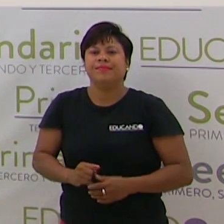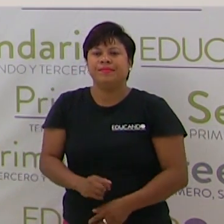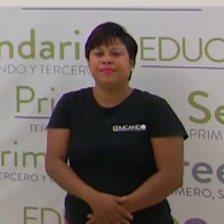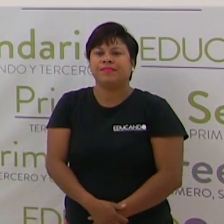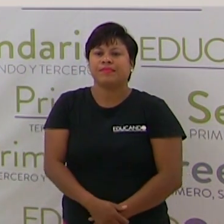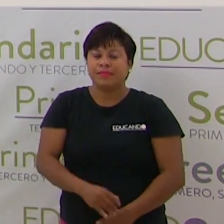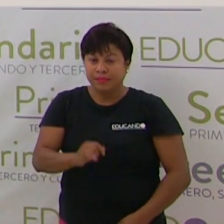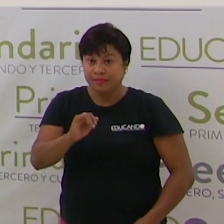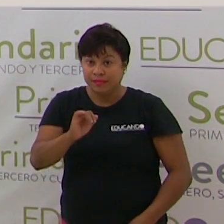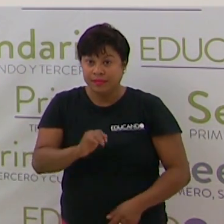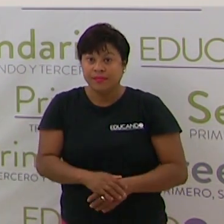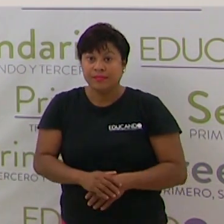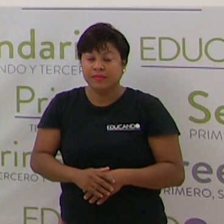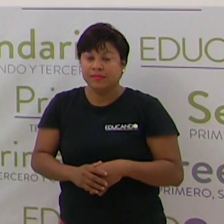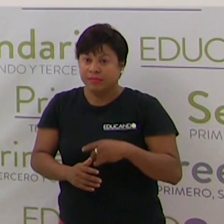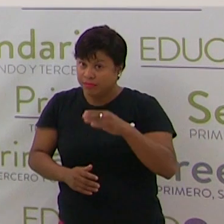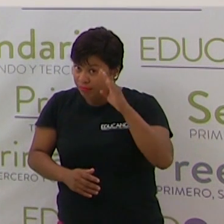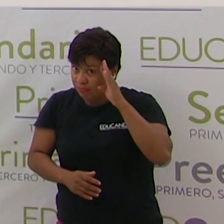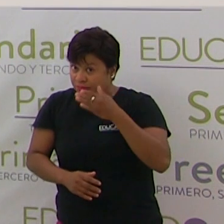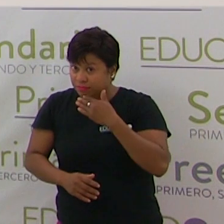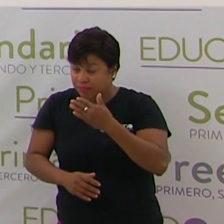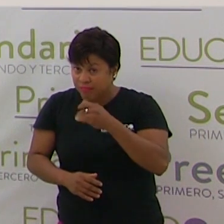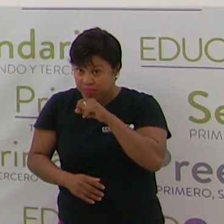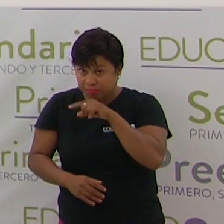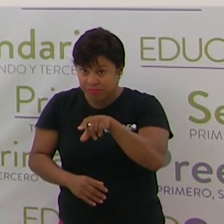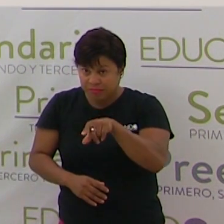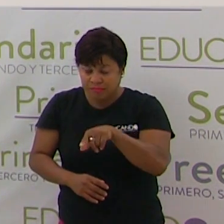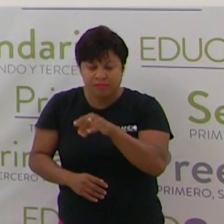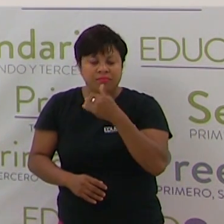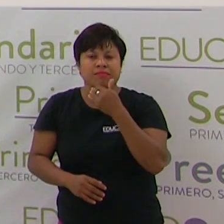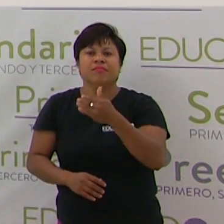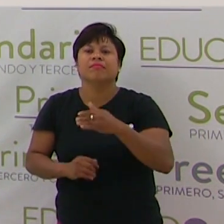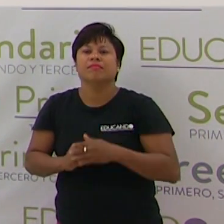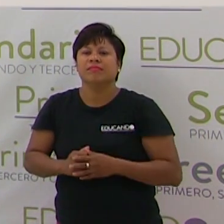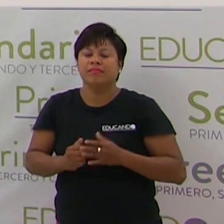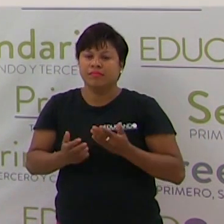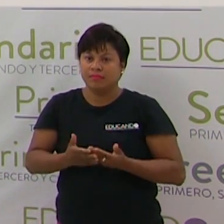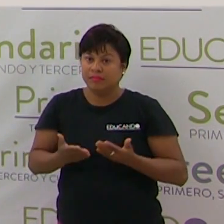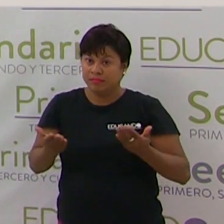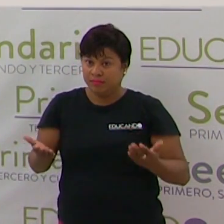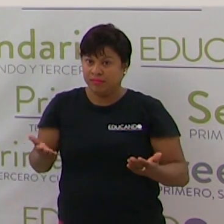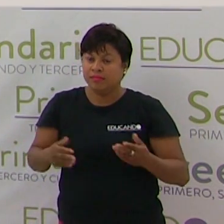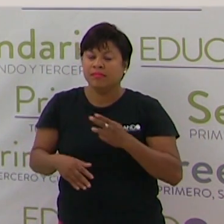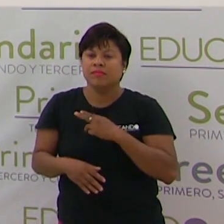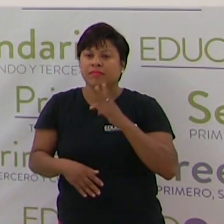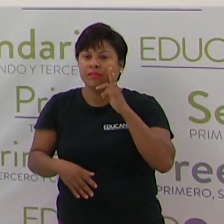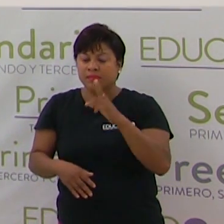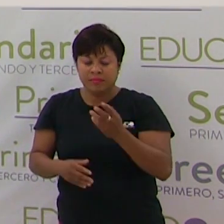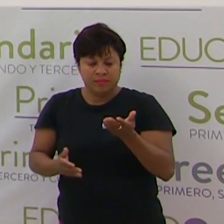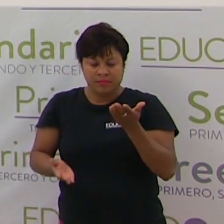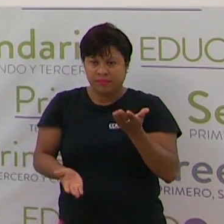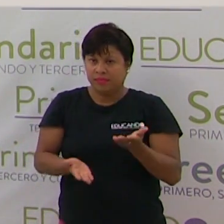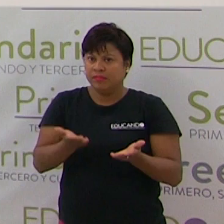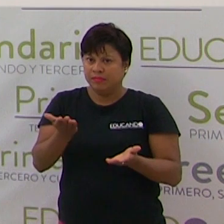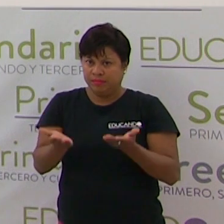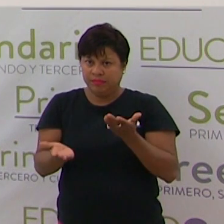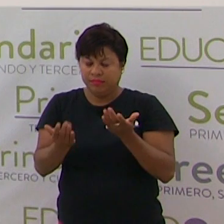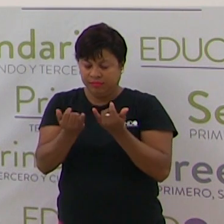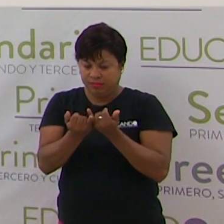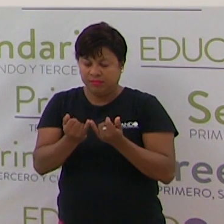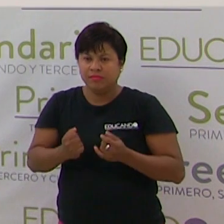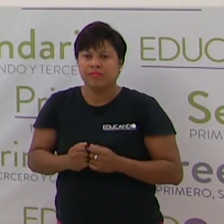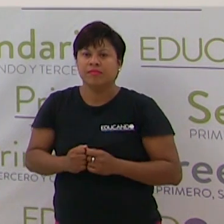¿Sí? ¿Tú crees lo mismo? Bien. Ahora, vamos a ver este otro par de